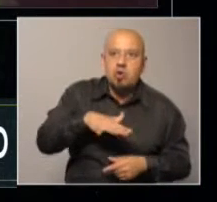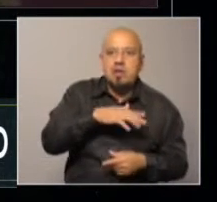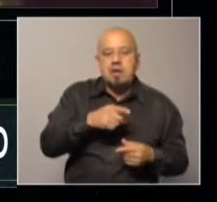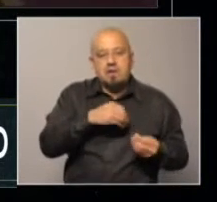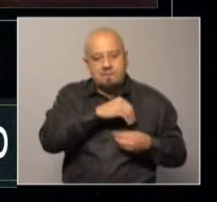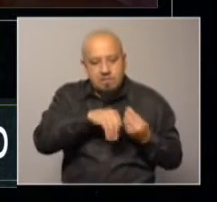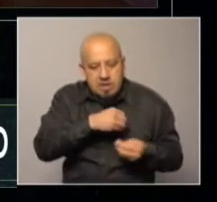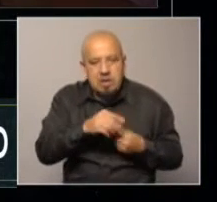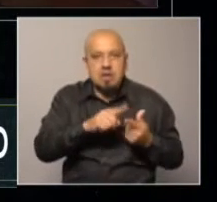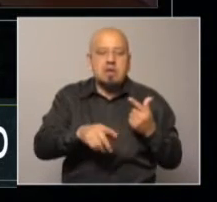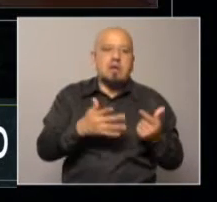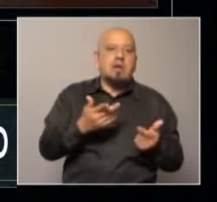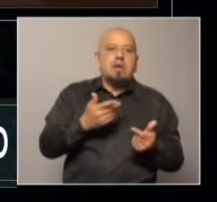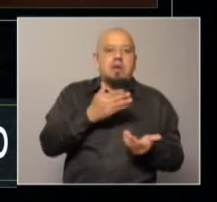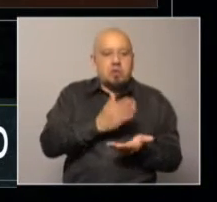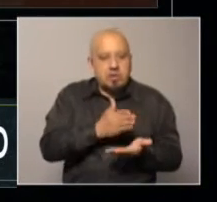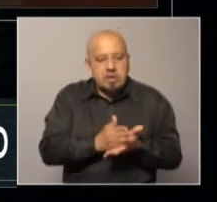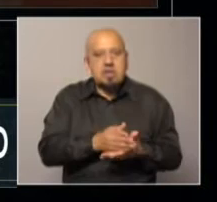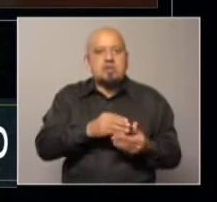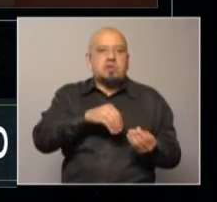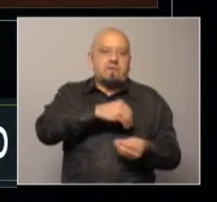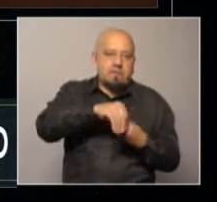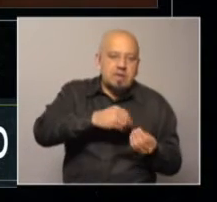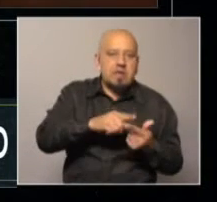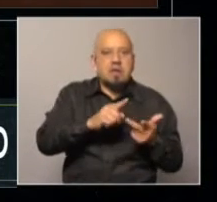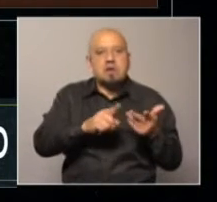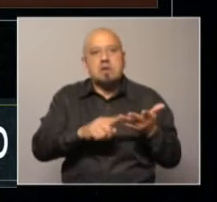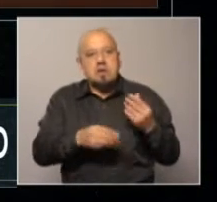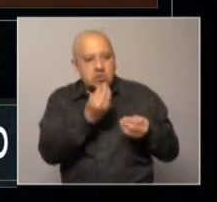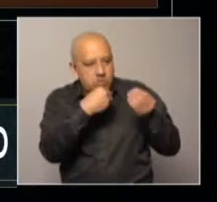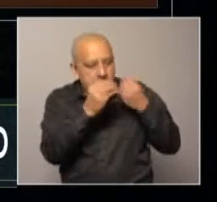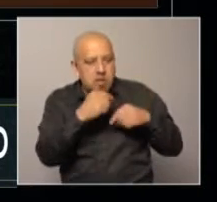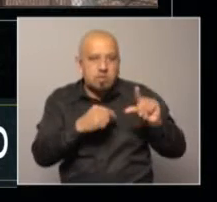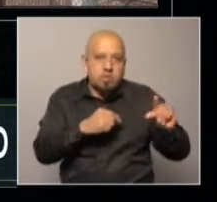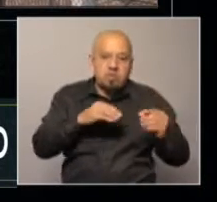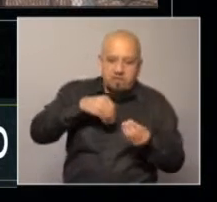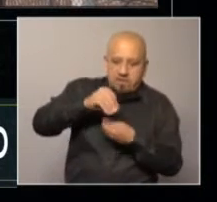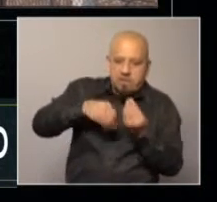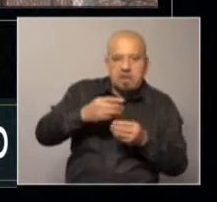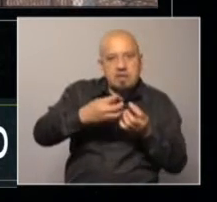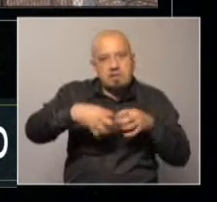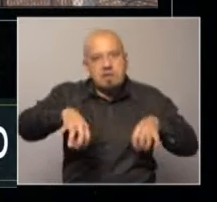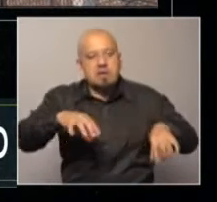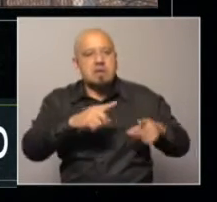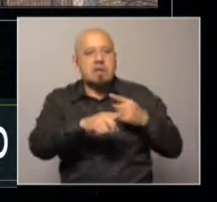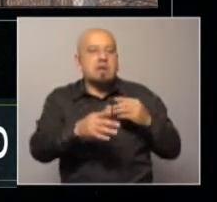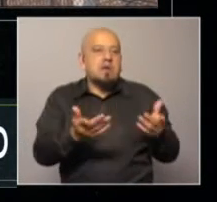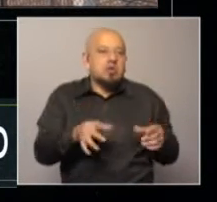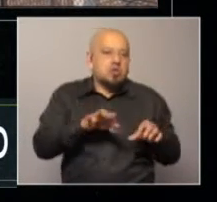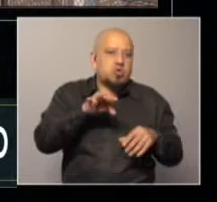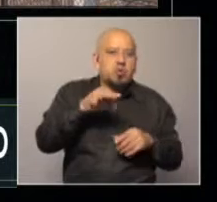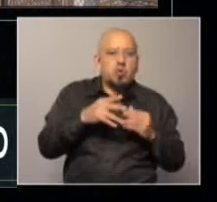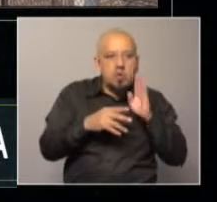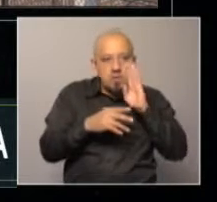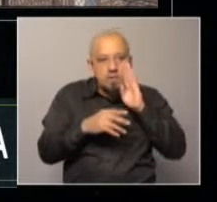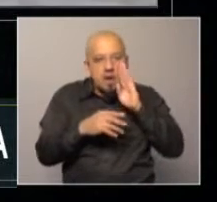derechos, desde que nacieron están a veces muy mal alimentados, con familias fragmentadas, con hogares monoparentales, donde la madre se